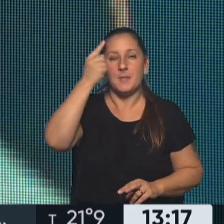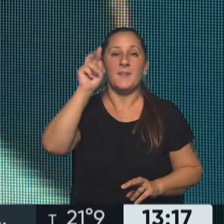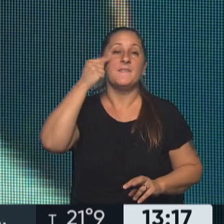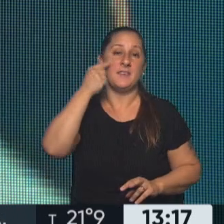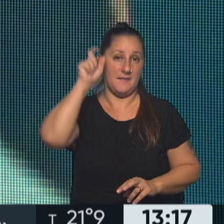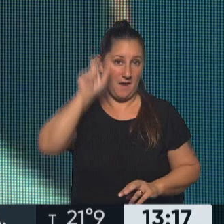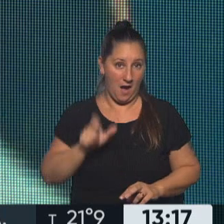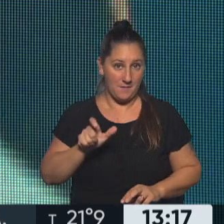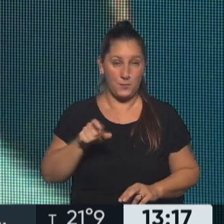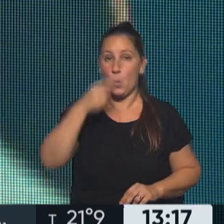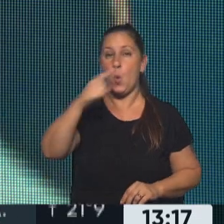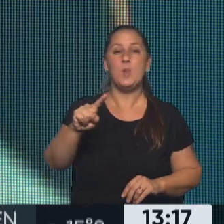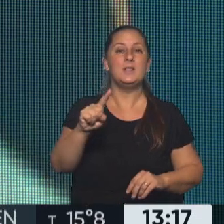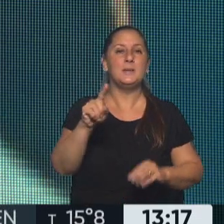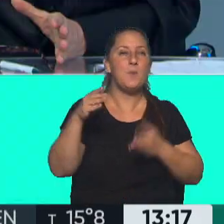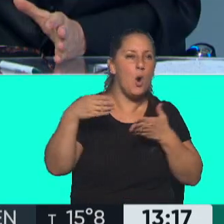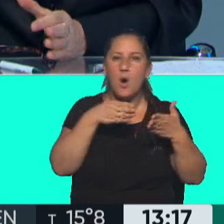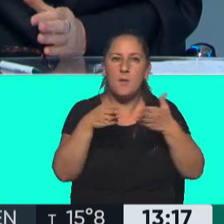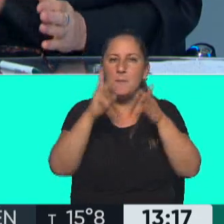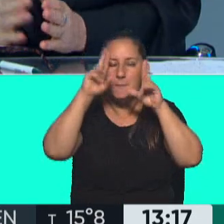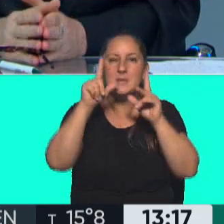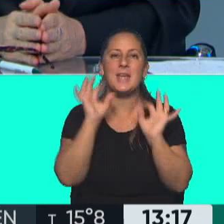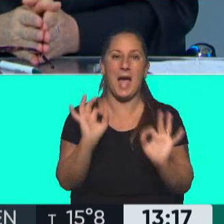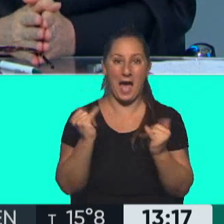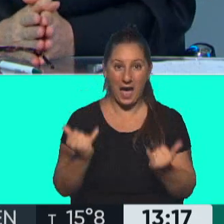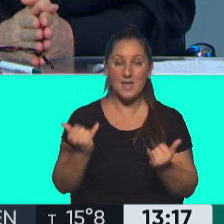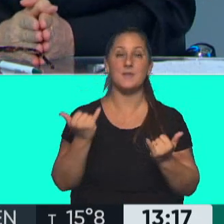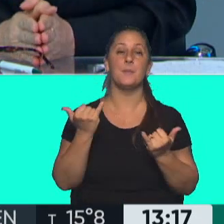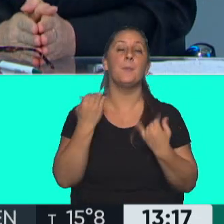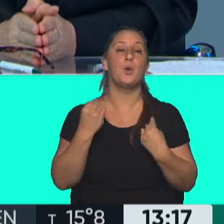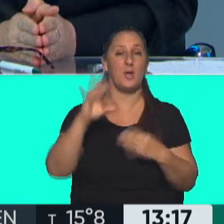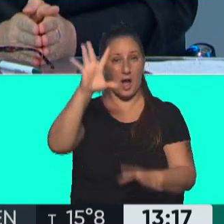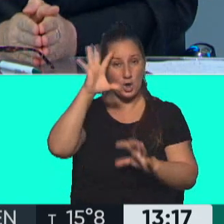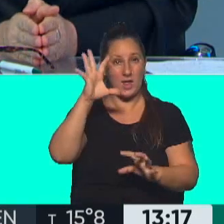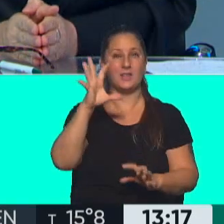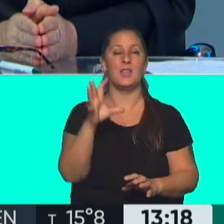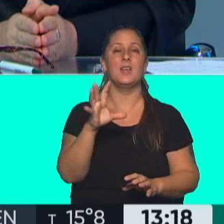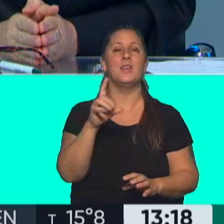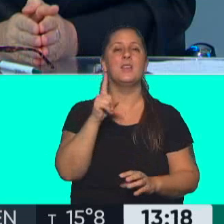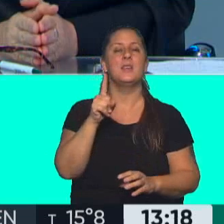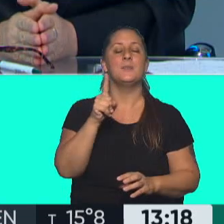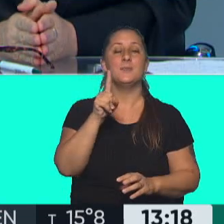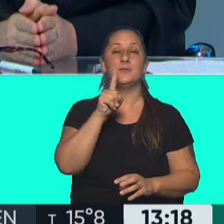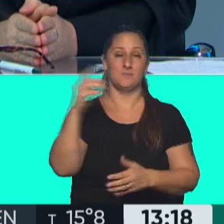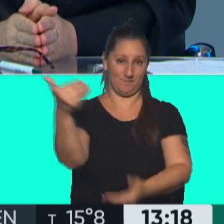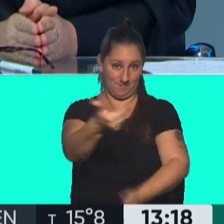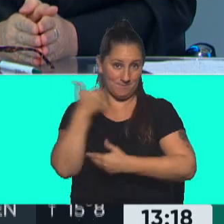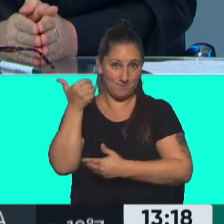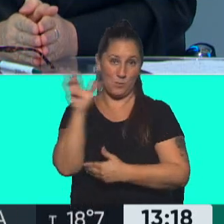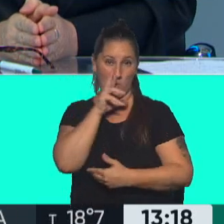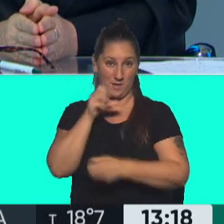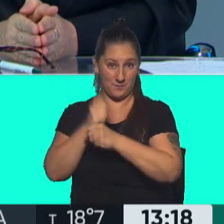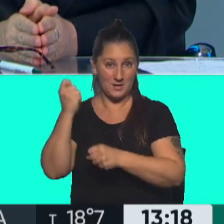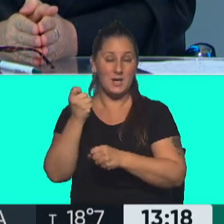la última qué se tiene sobre el caso de ella no porque recordemos que la trata es un delito terrible